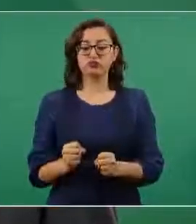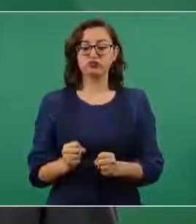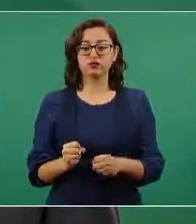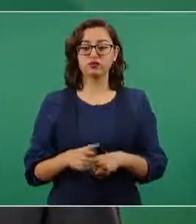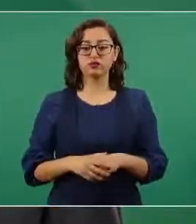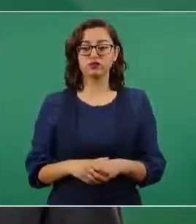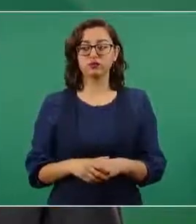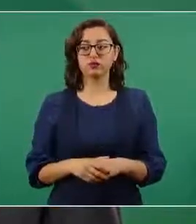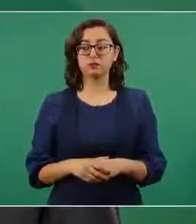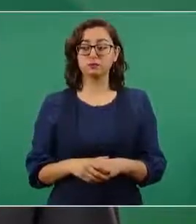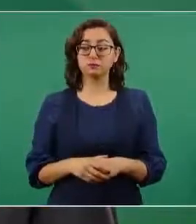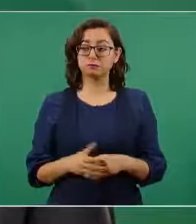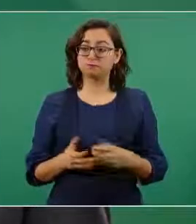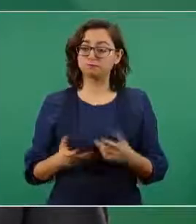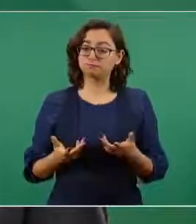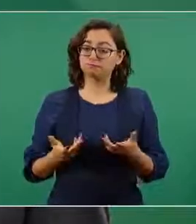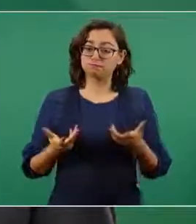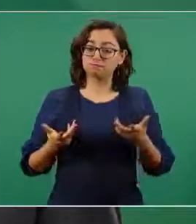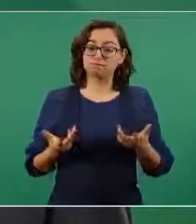Hay